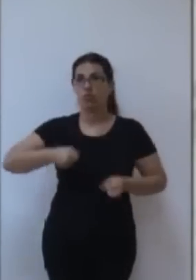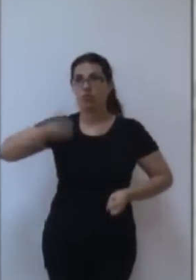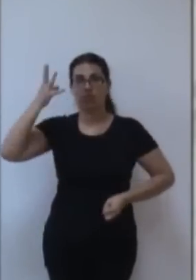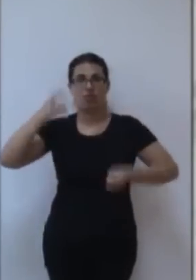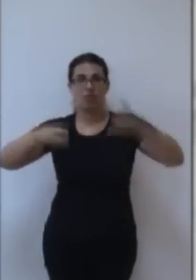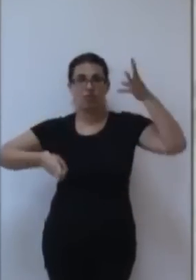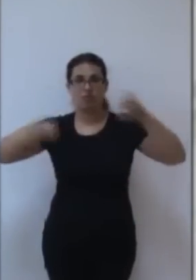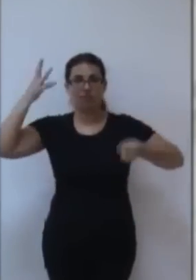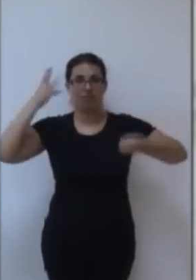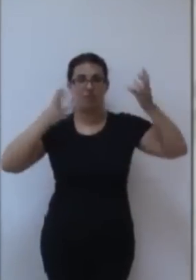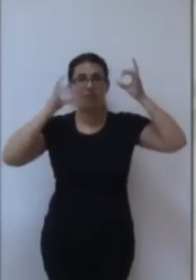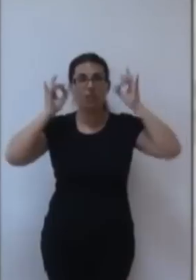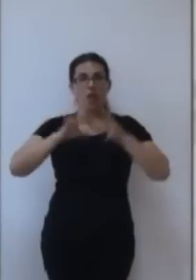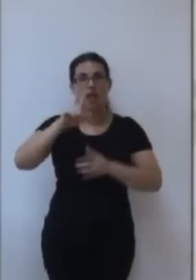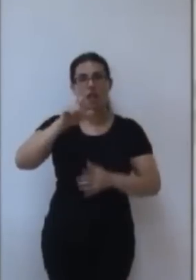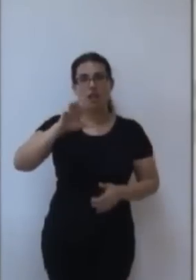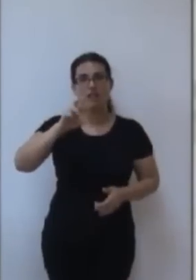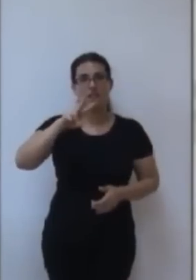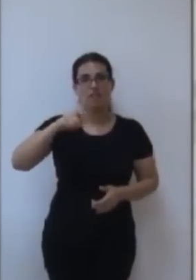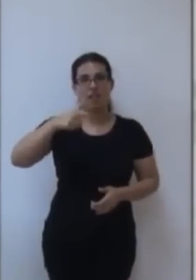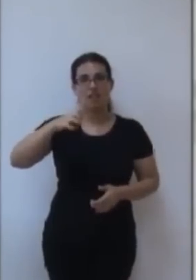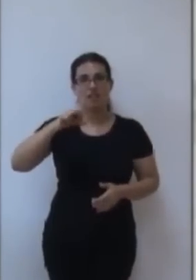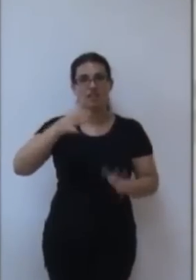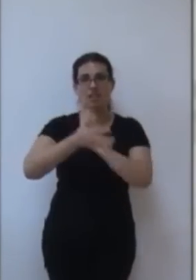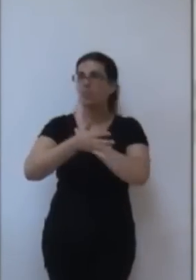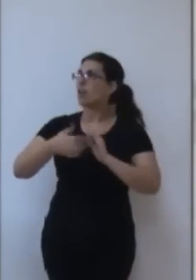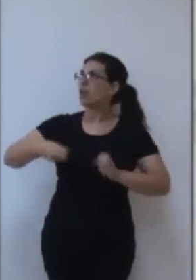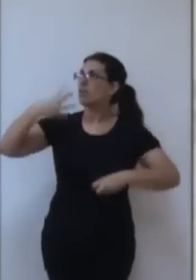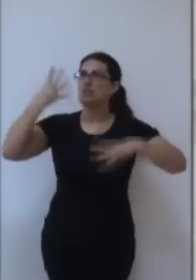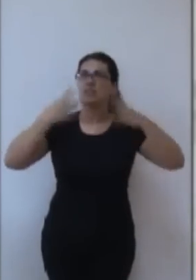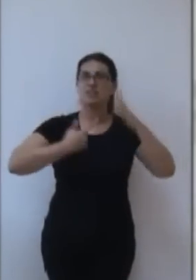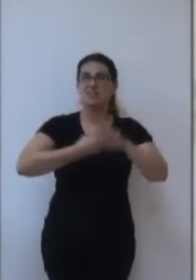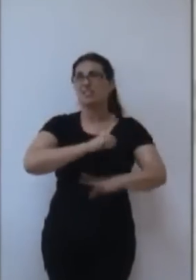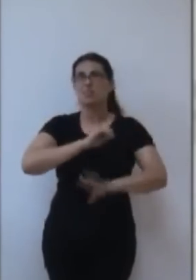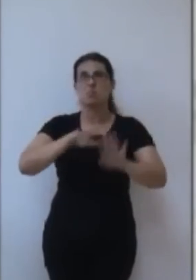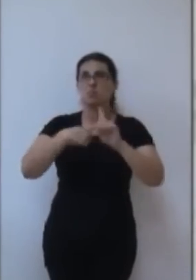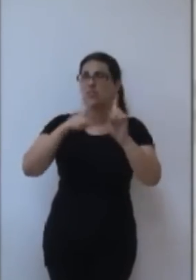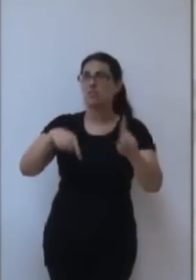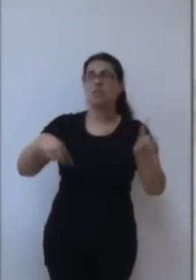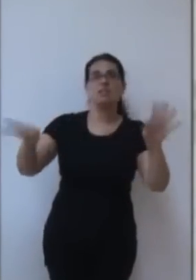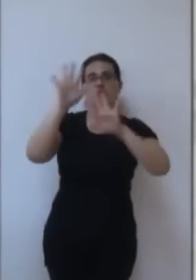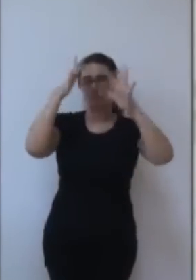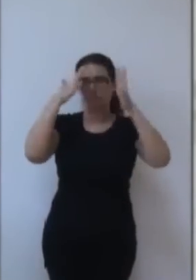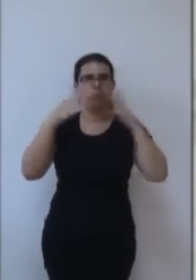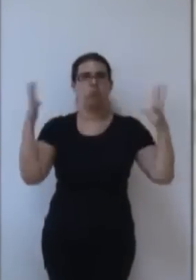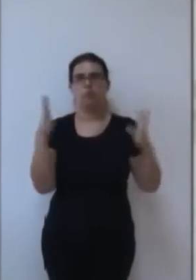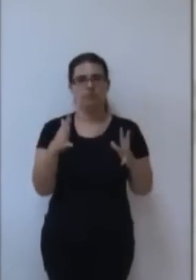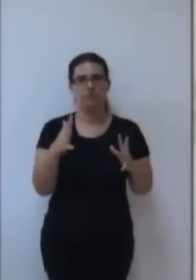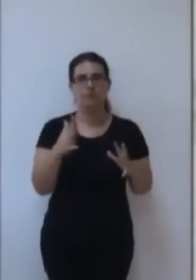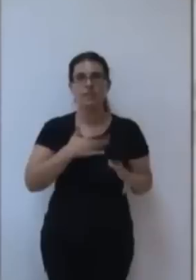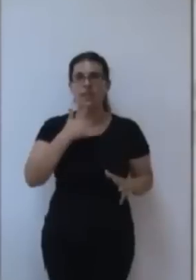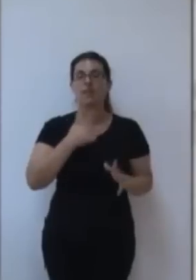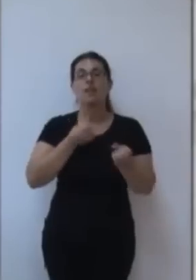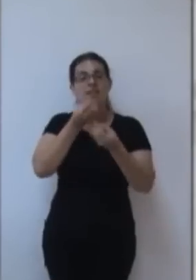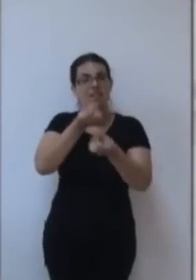capaz de ver el sitio al que quieres ir, ¿no? O sea, que también mucha información al final también es una